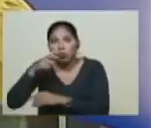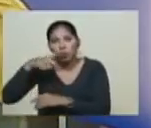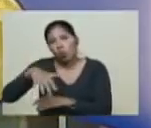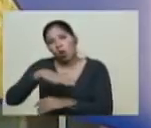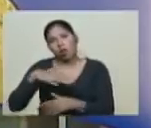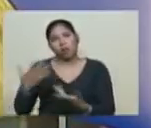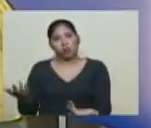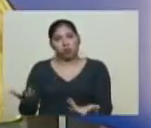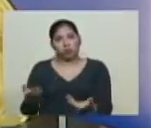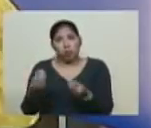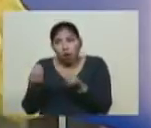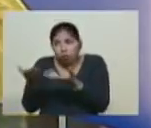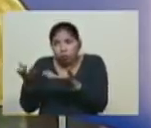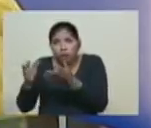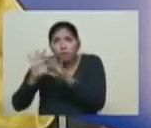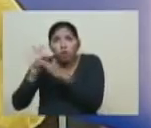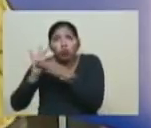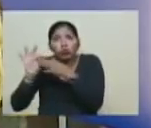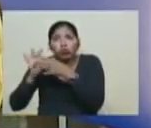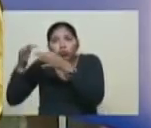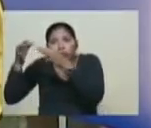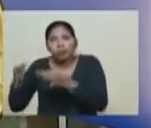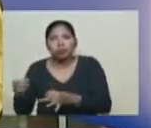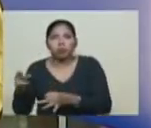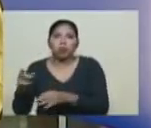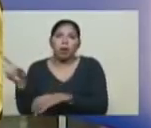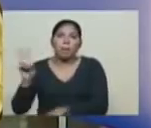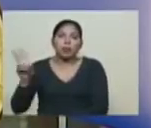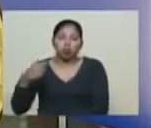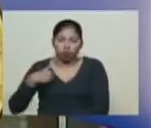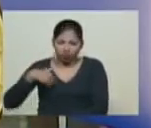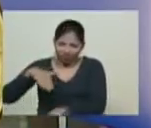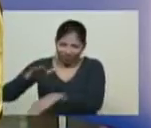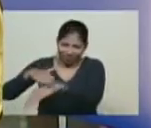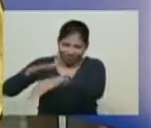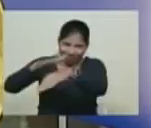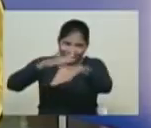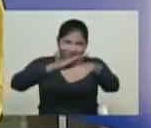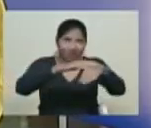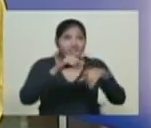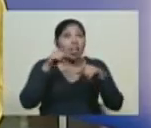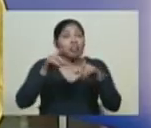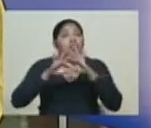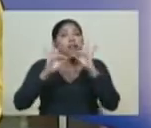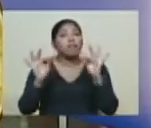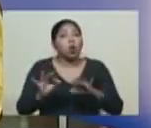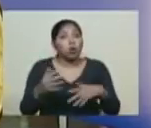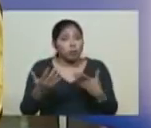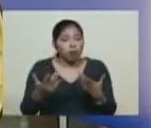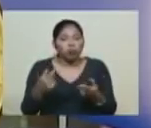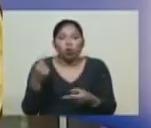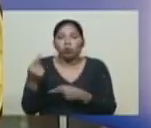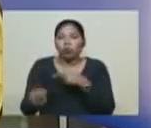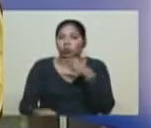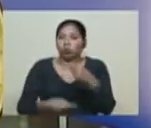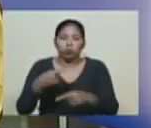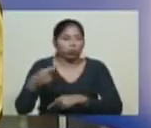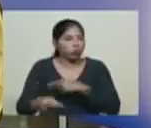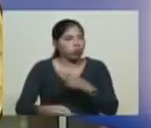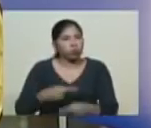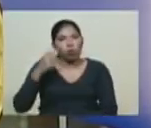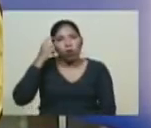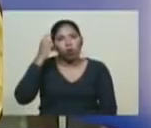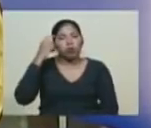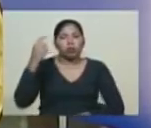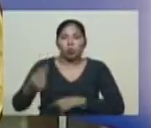social. Para eso es el Estado venezolano. Y yo ratifico ese camino todos los días. La inversión